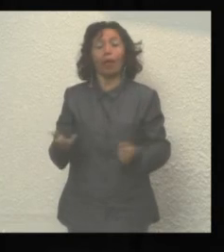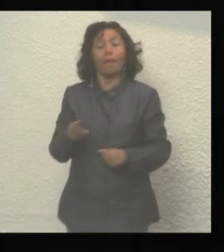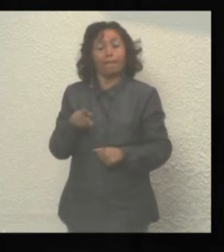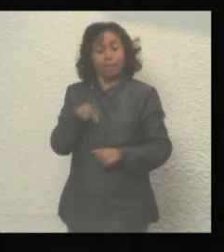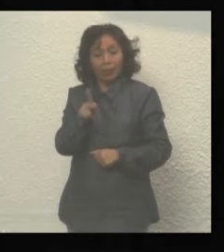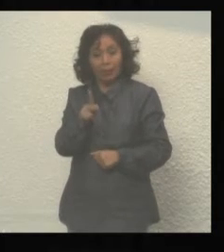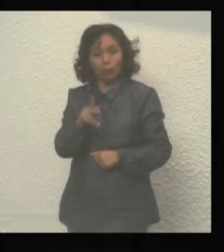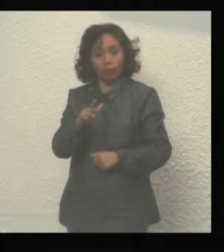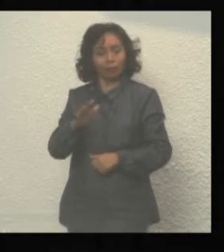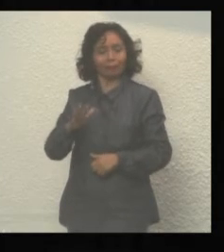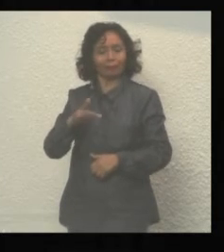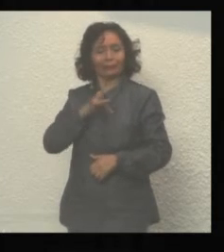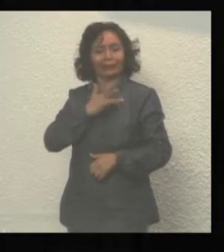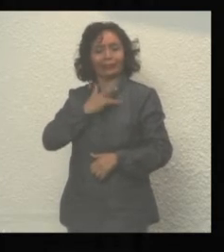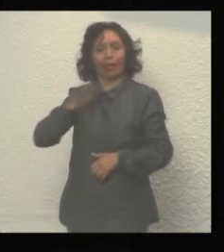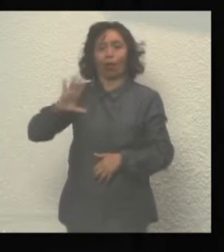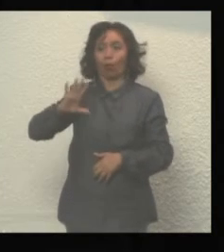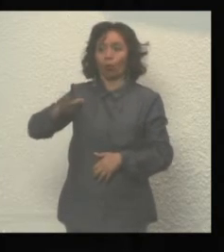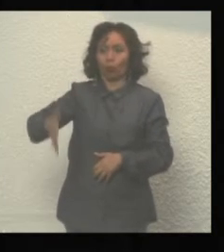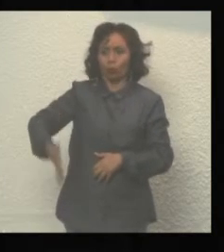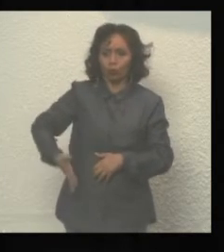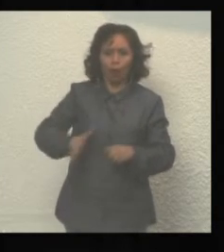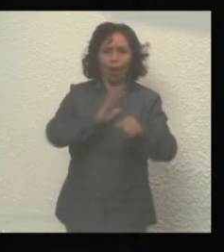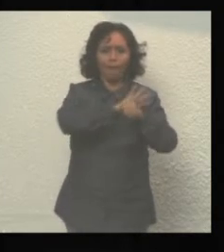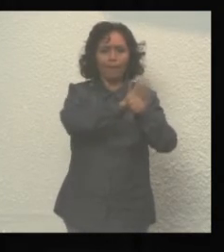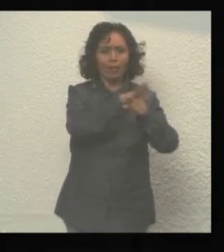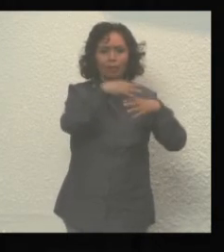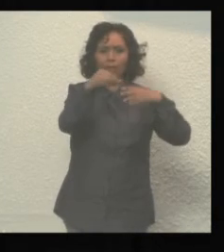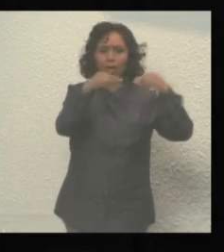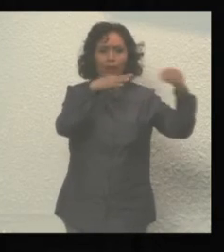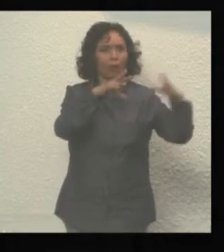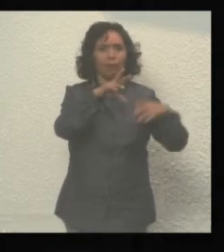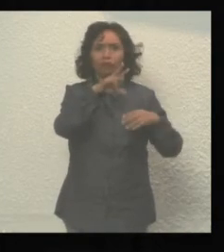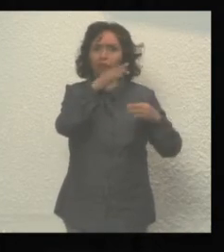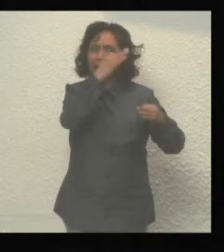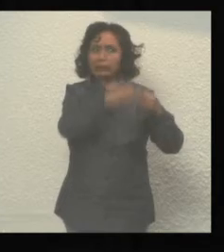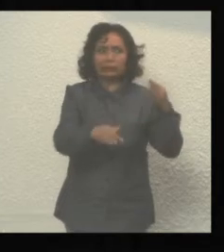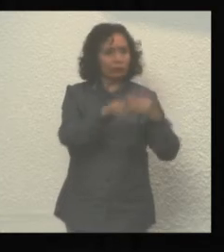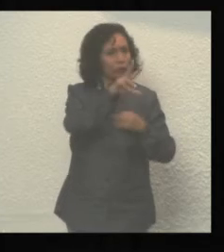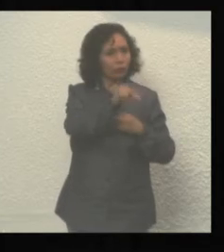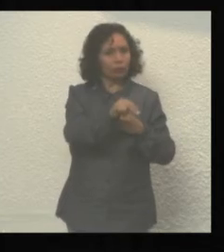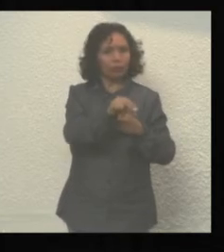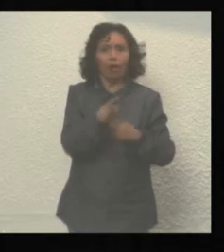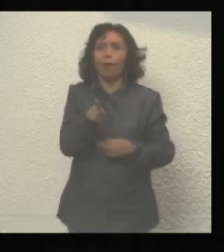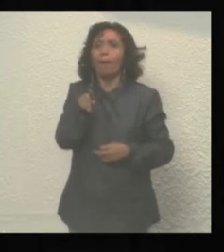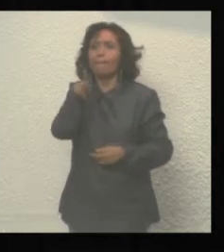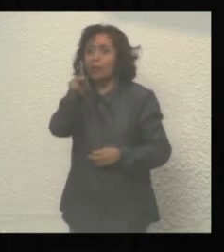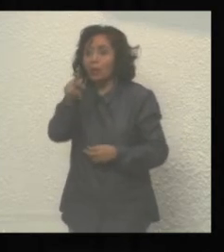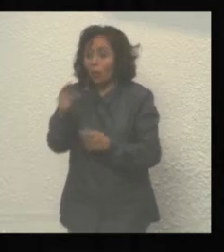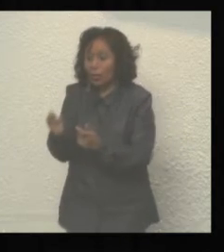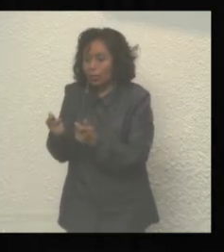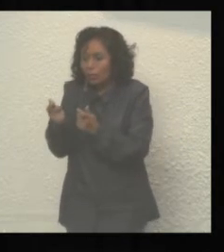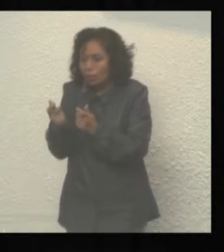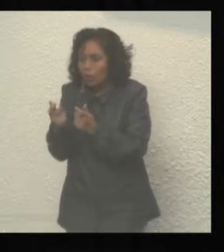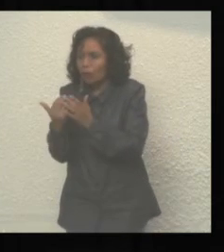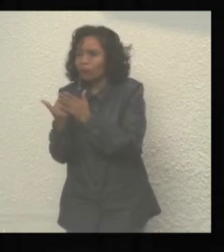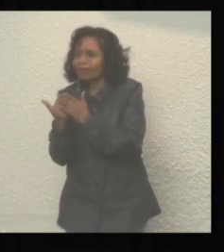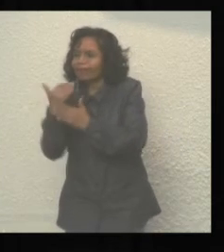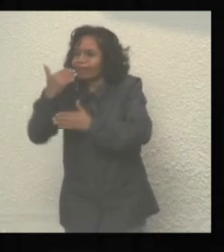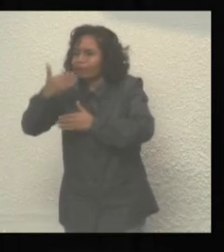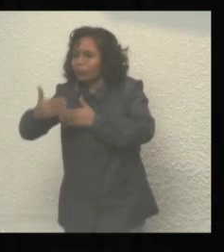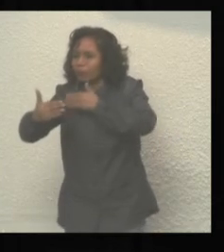que, a pesar que esto no ha terminado, la recuperación económica está en marcha, dando frutos